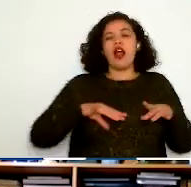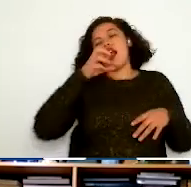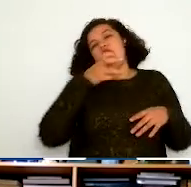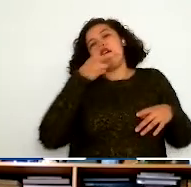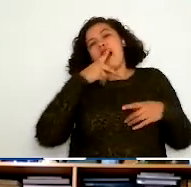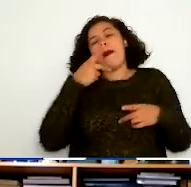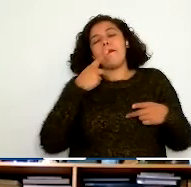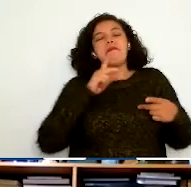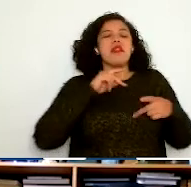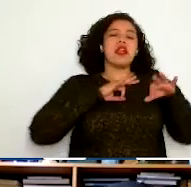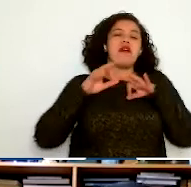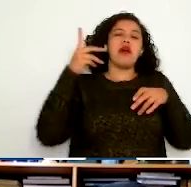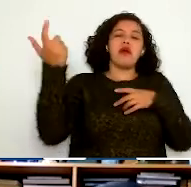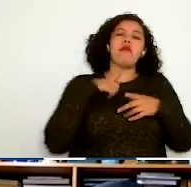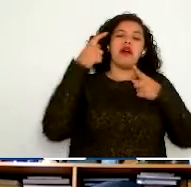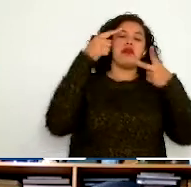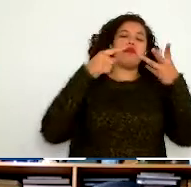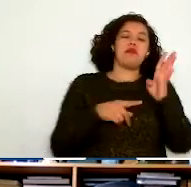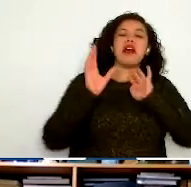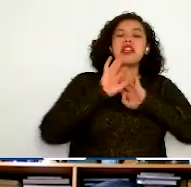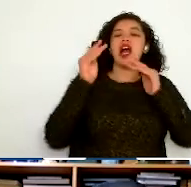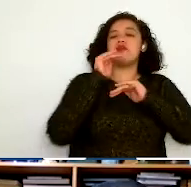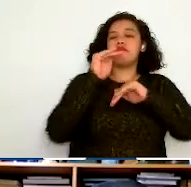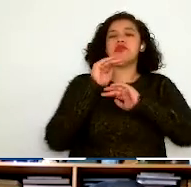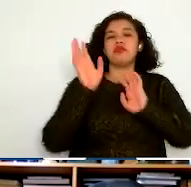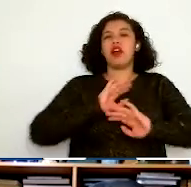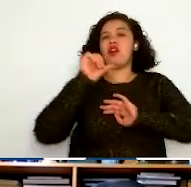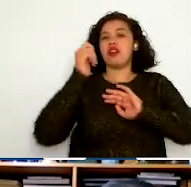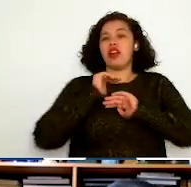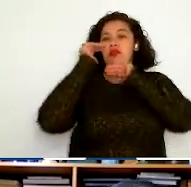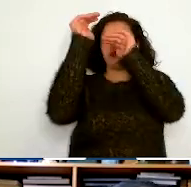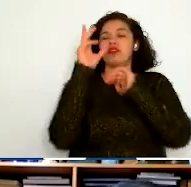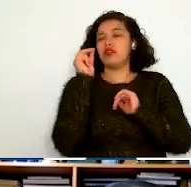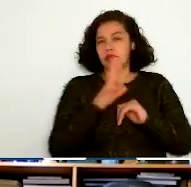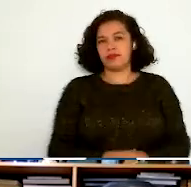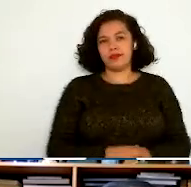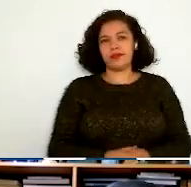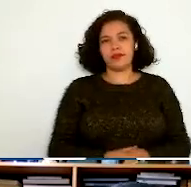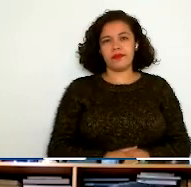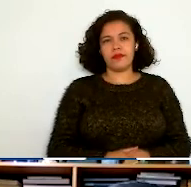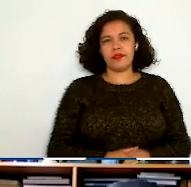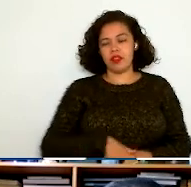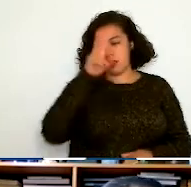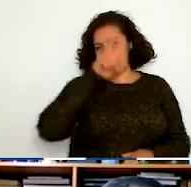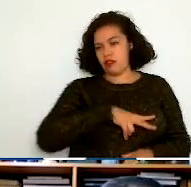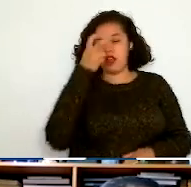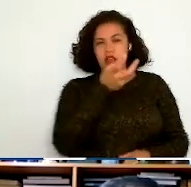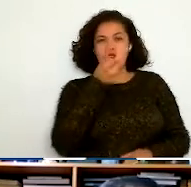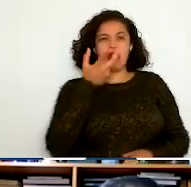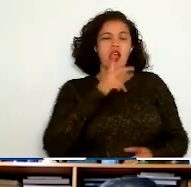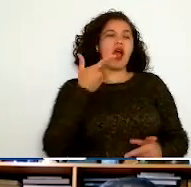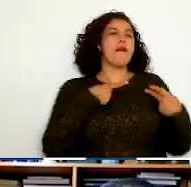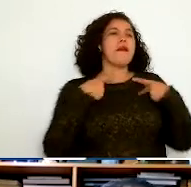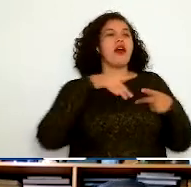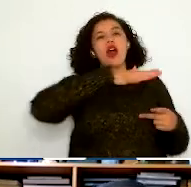trabajo, me pagan por esto y hasta aquí, ¿no? No voy más allá. Y eso realmente, pues obviamente va a repercutir en la